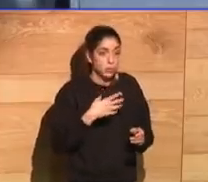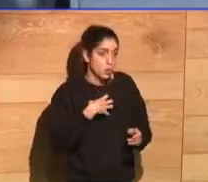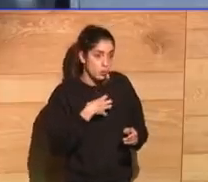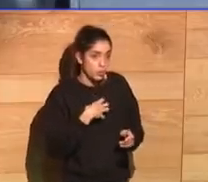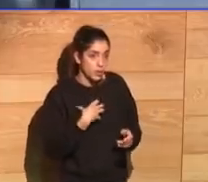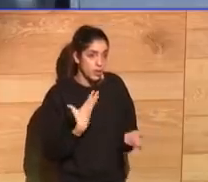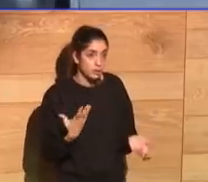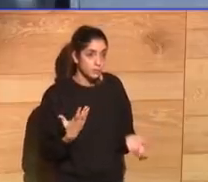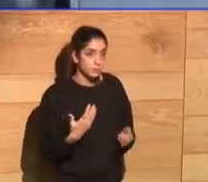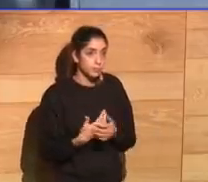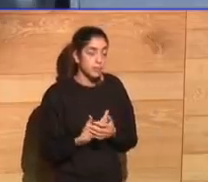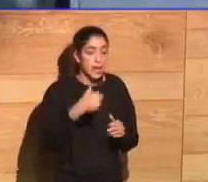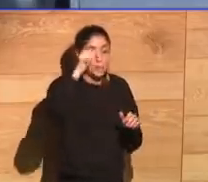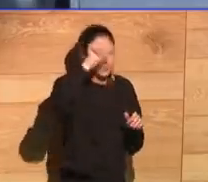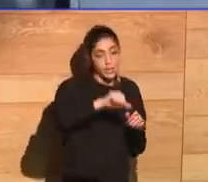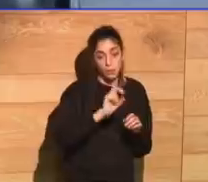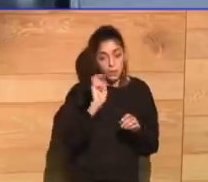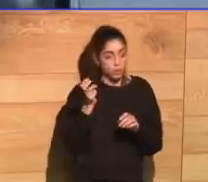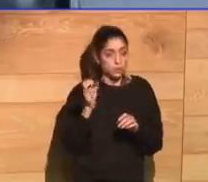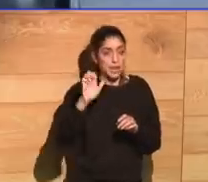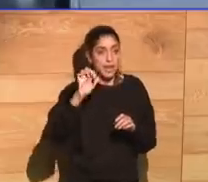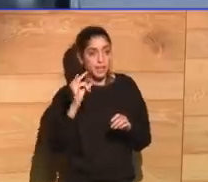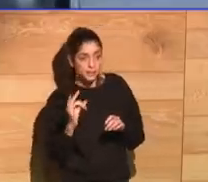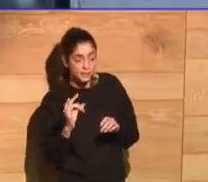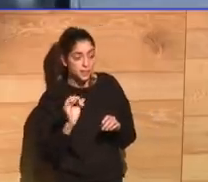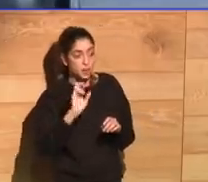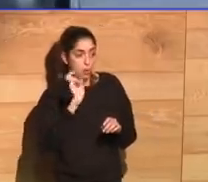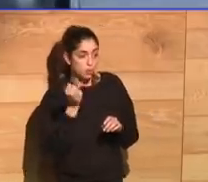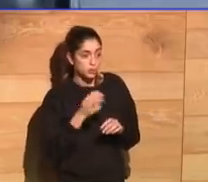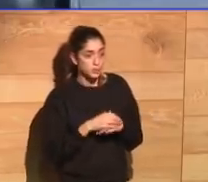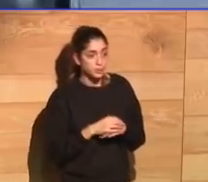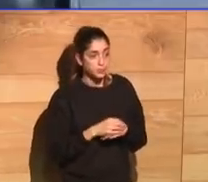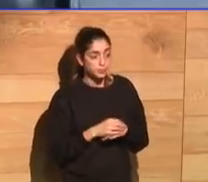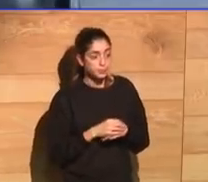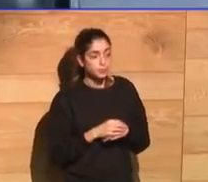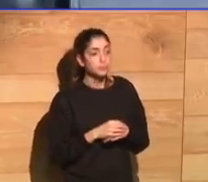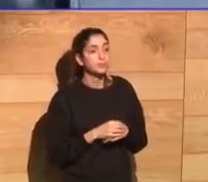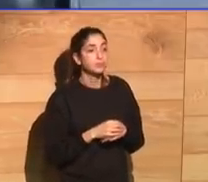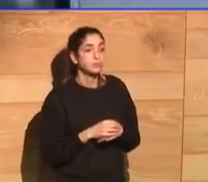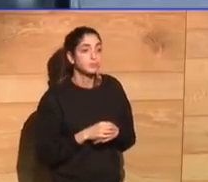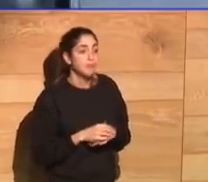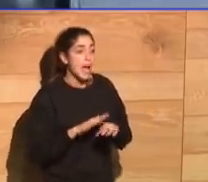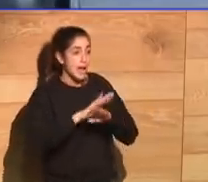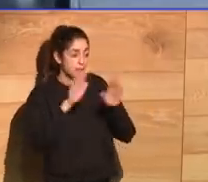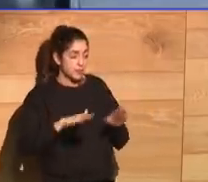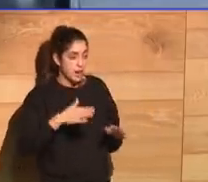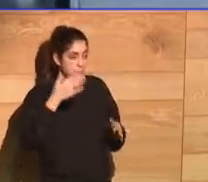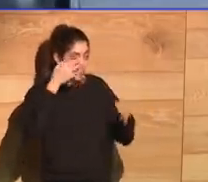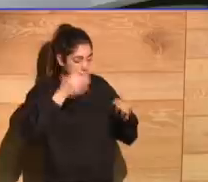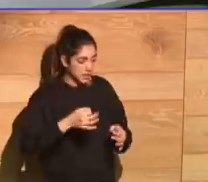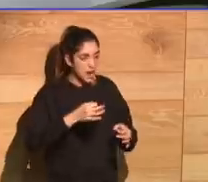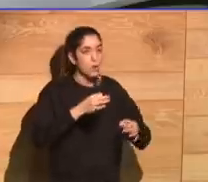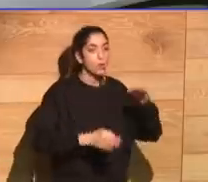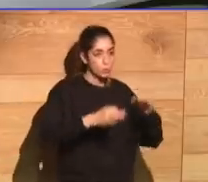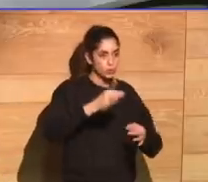o no sé si es la que tocaba. O E.T., cualquiera de estos. O E.T., claro. Ah, mira, dicen E.T. también ellos. ¿Verdad? Claro, pero si al final la verdad y la justicia se